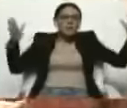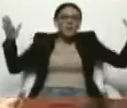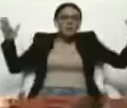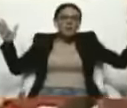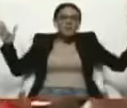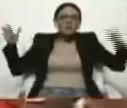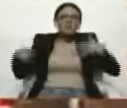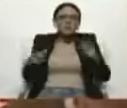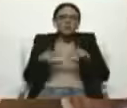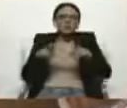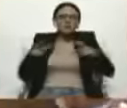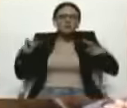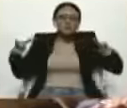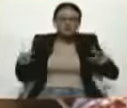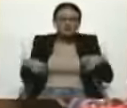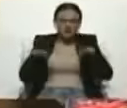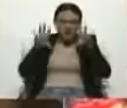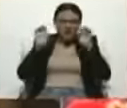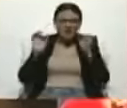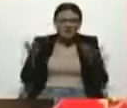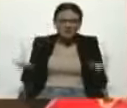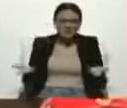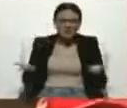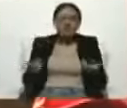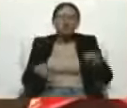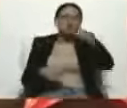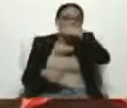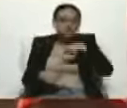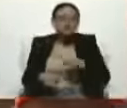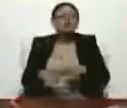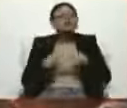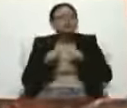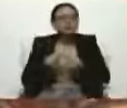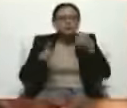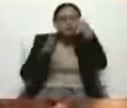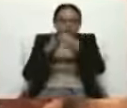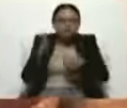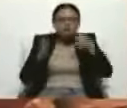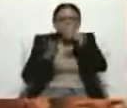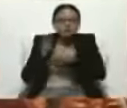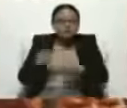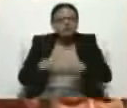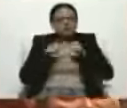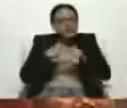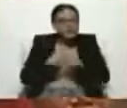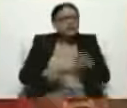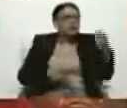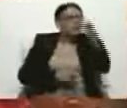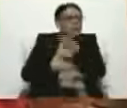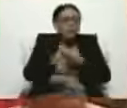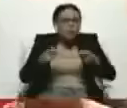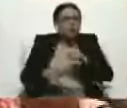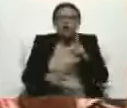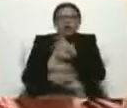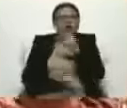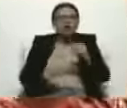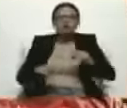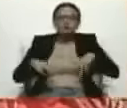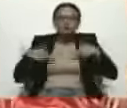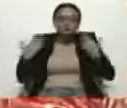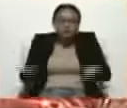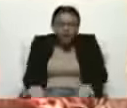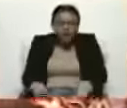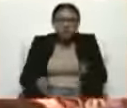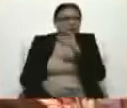En este caso, eso es así. Garantizamos que esa persona sea tocada varias veces, por varios vértices, por